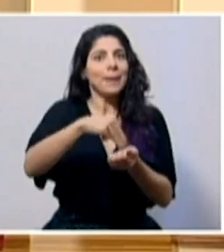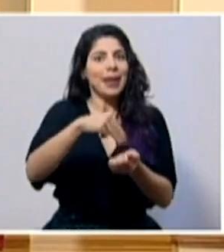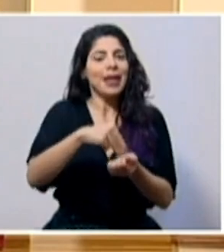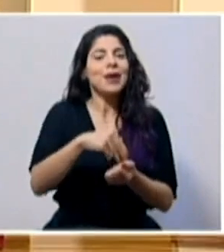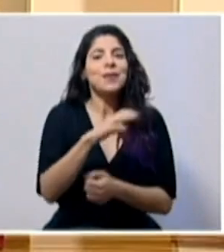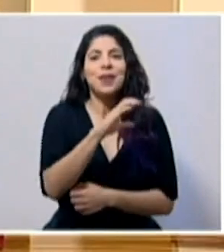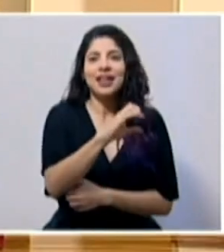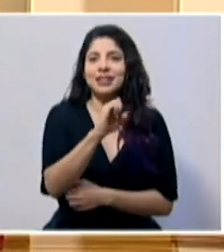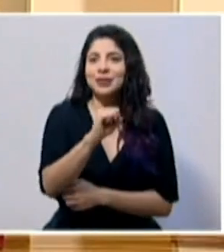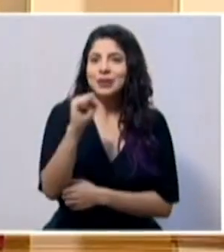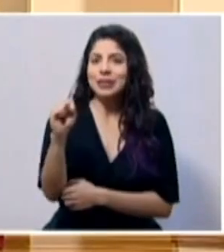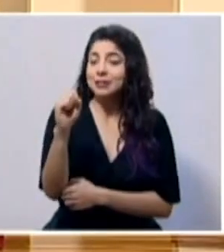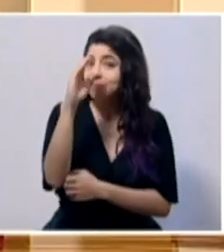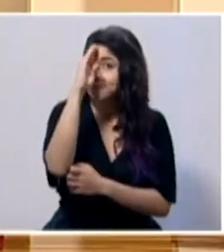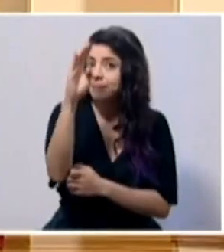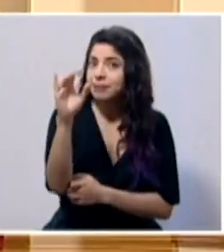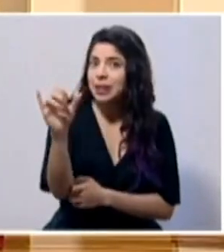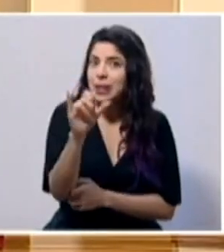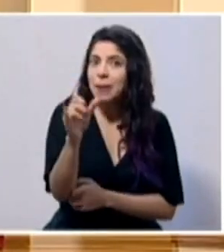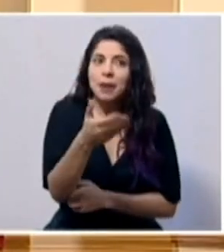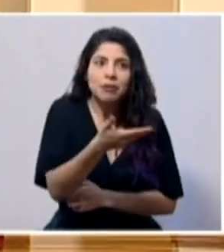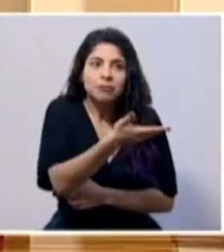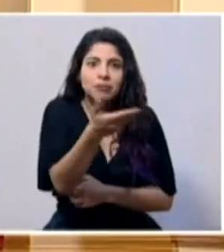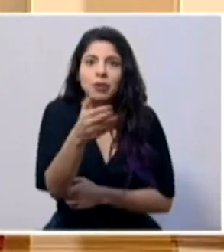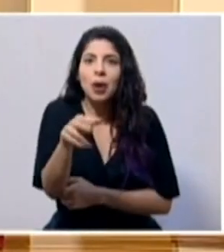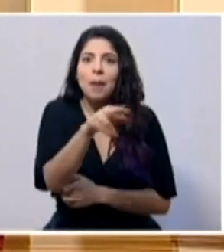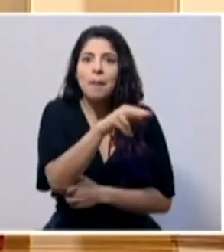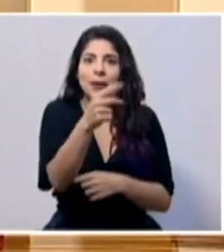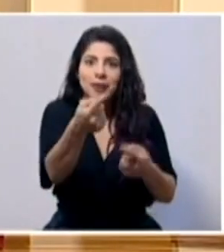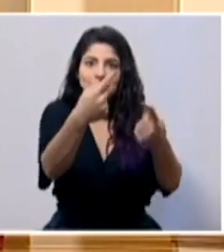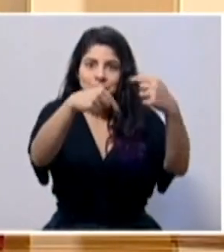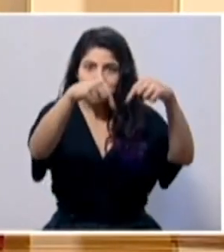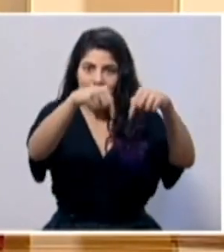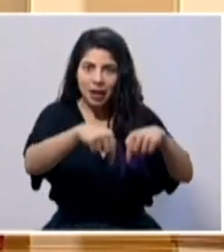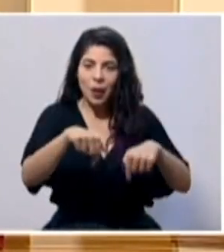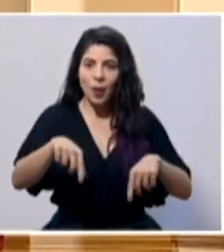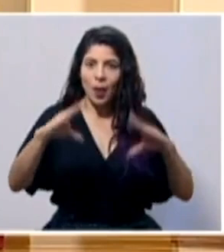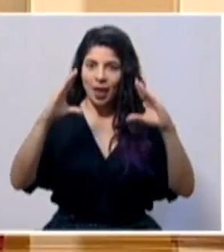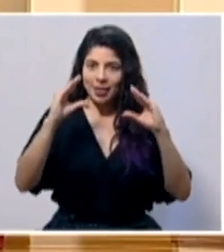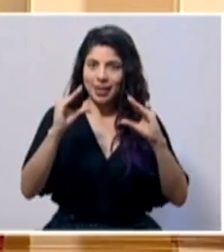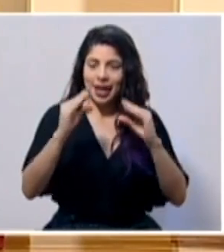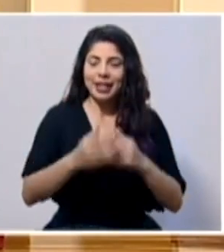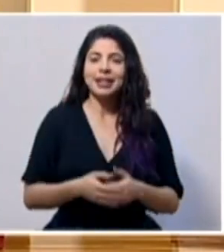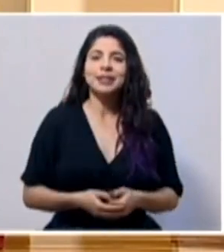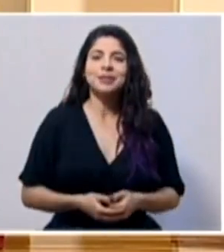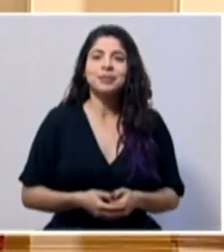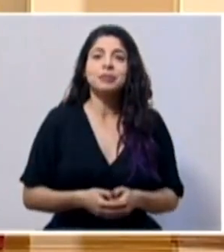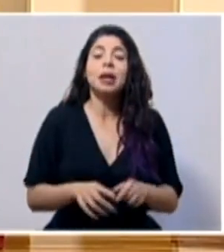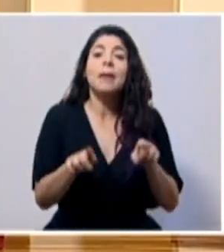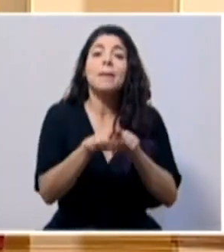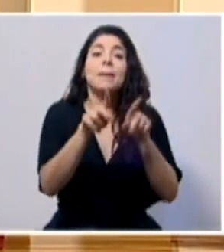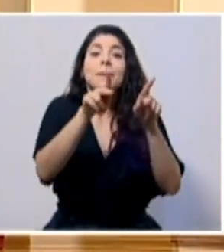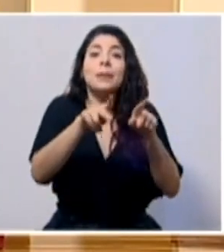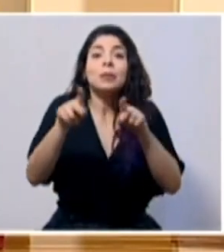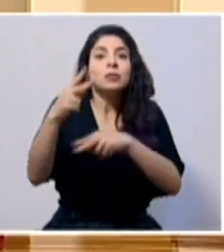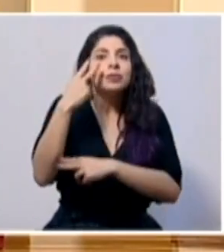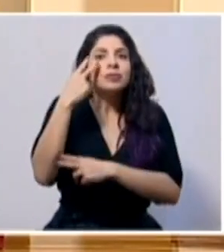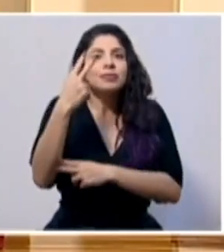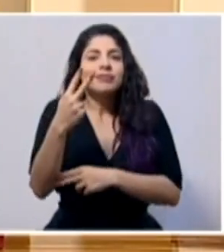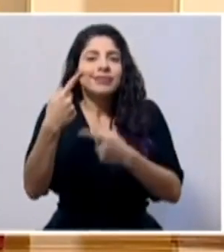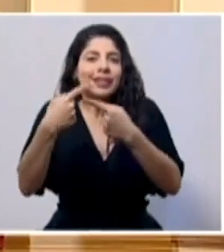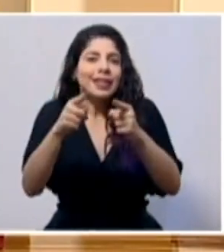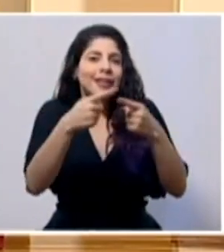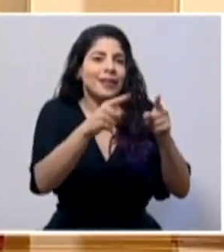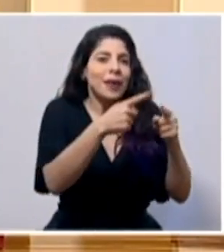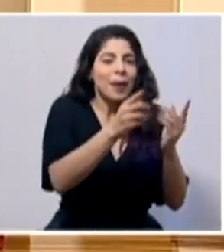Social. Saludamos también a los colegas que nos acompañan de manera presencial esta tarde y a quienes nos siguen a través de los